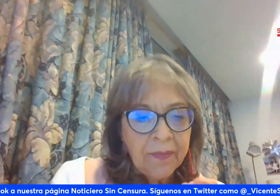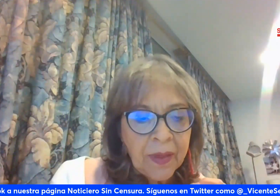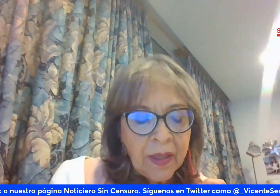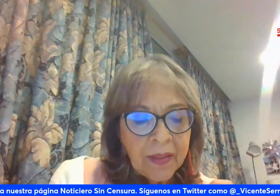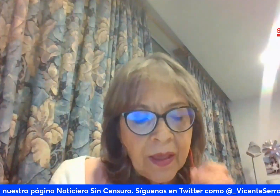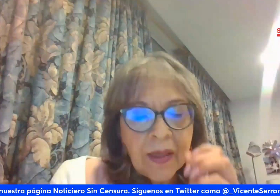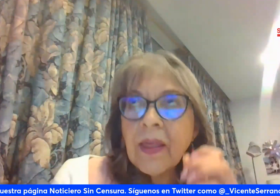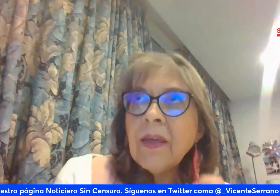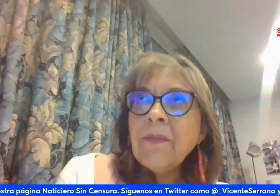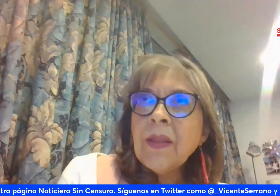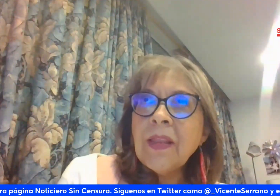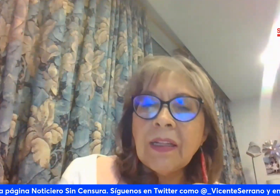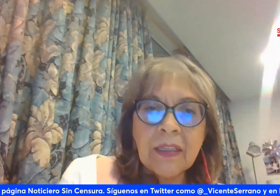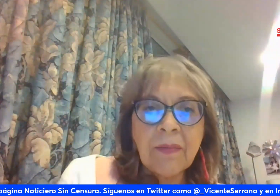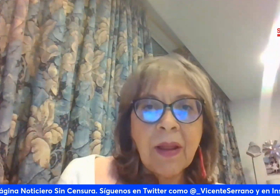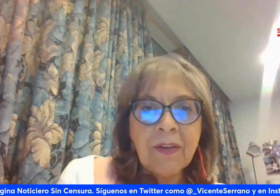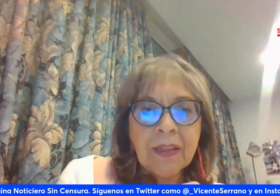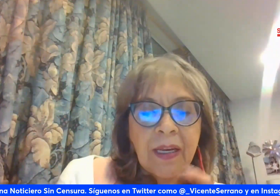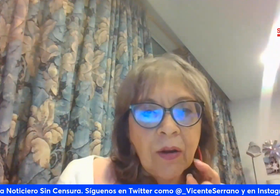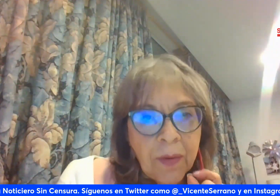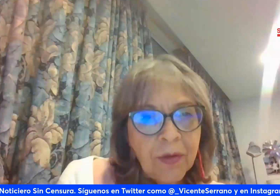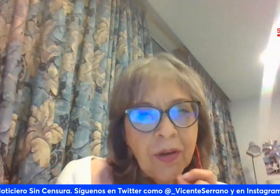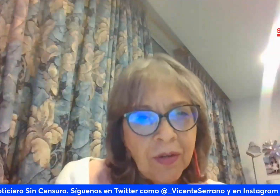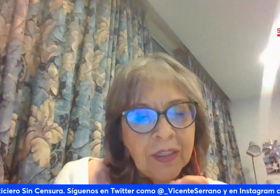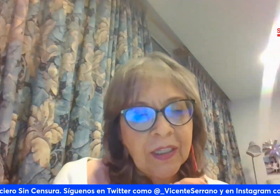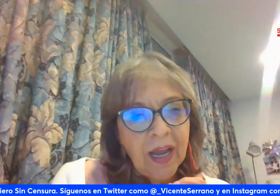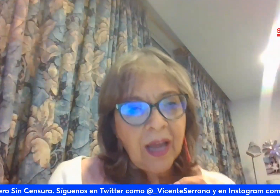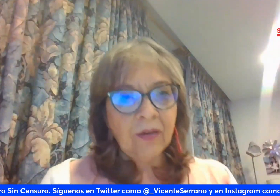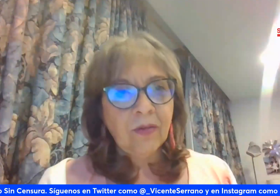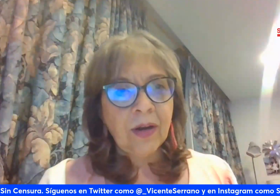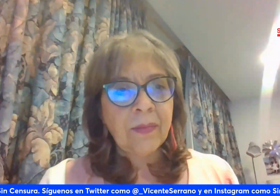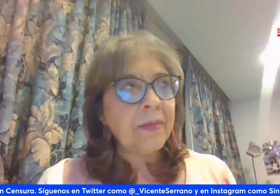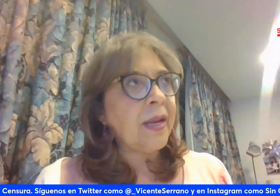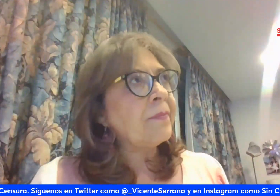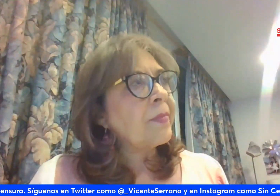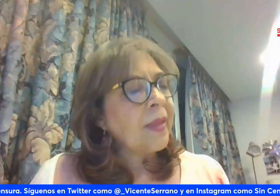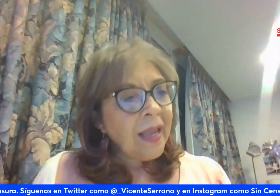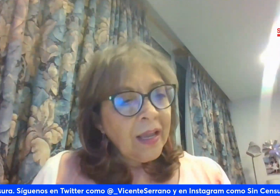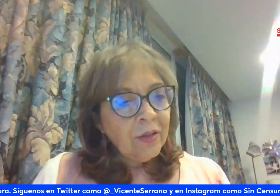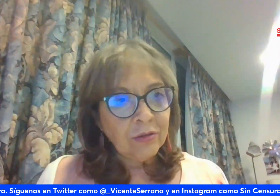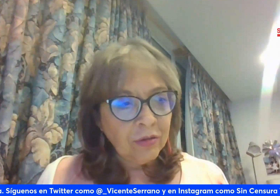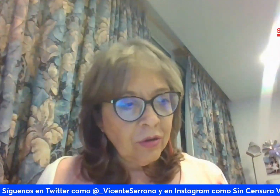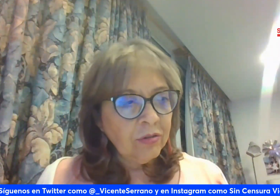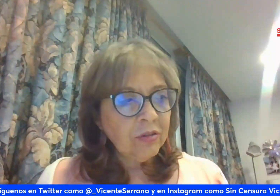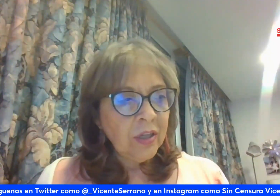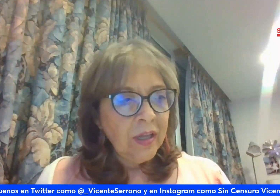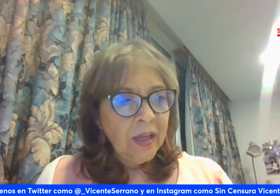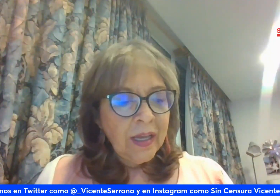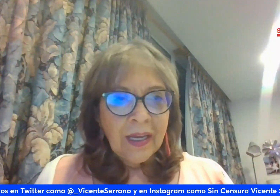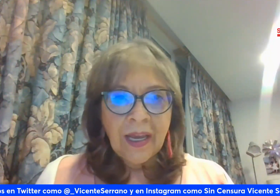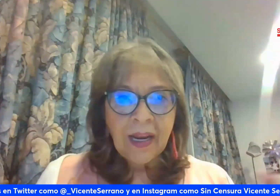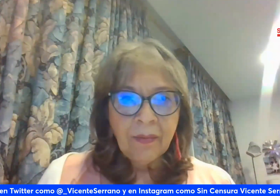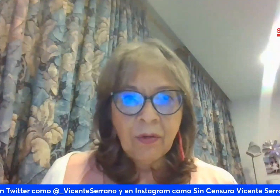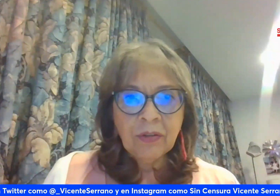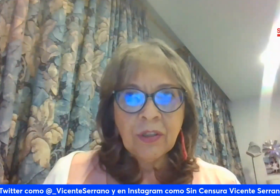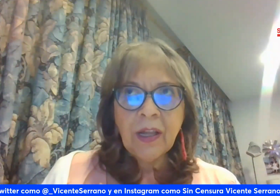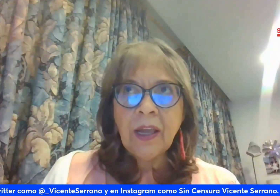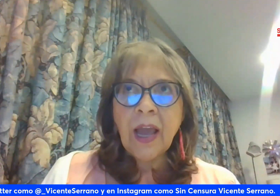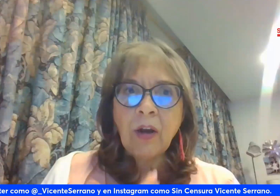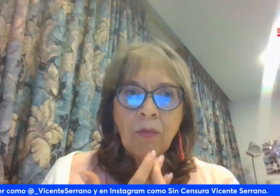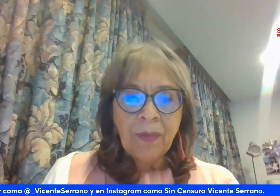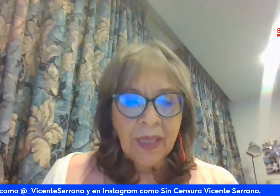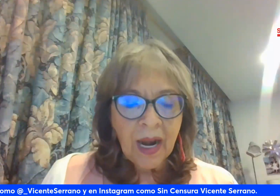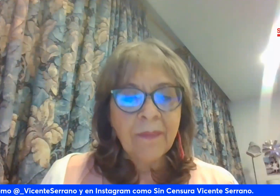específicamente de este tema del fentanilo, pero yo quiero decir algo, Jaime. Mira, nosotros